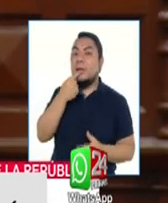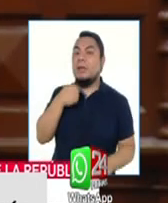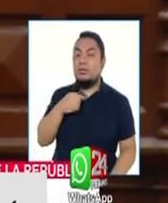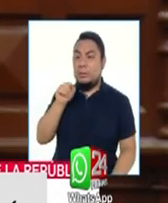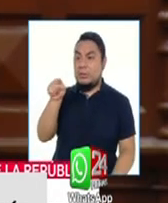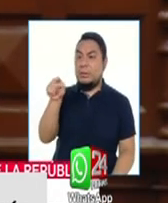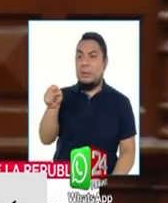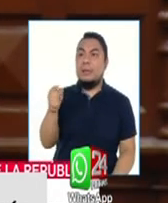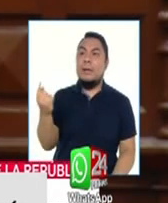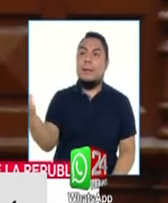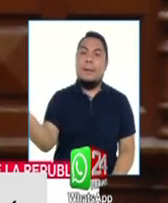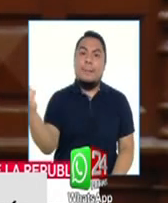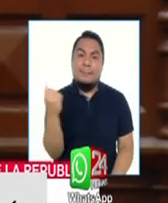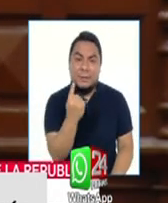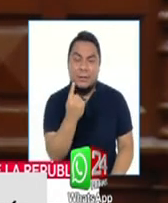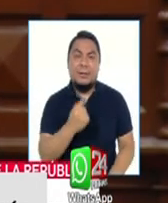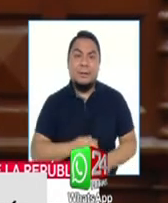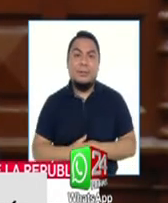viene